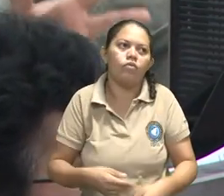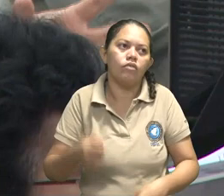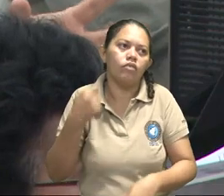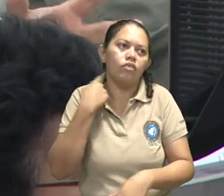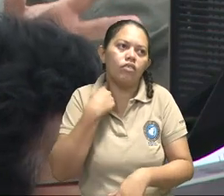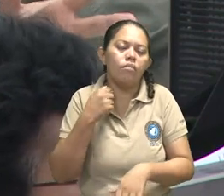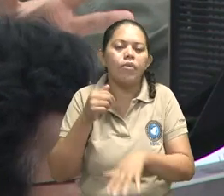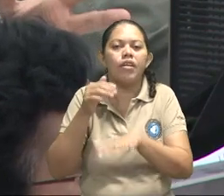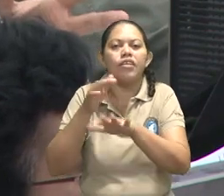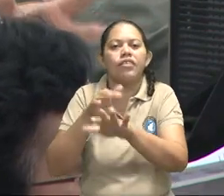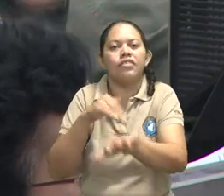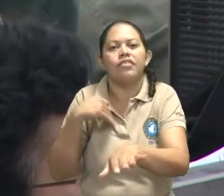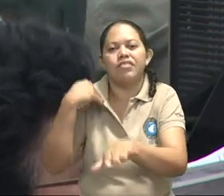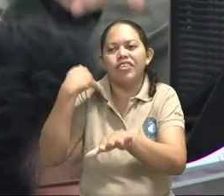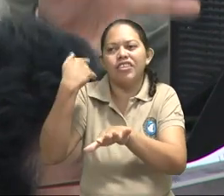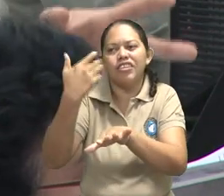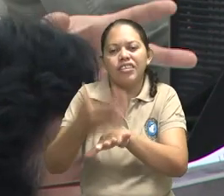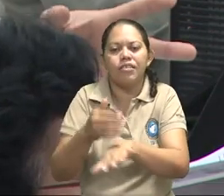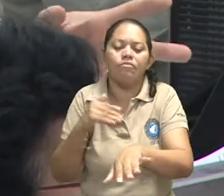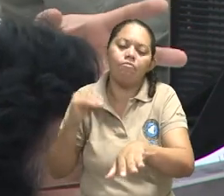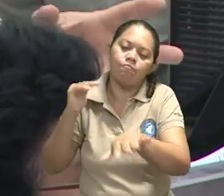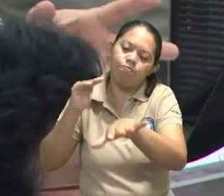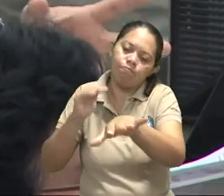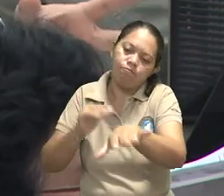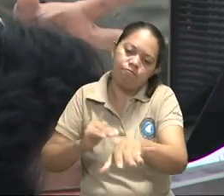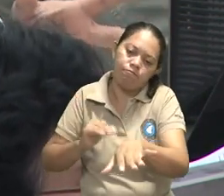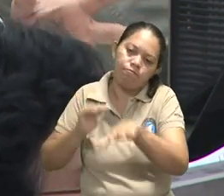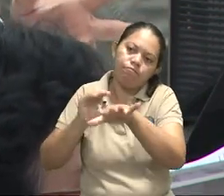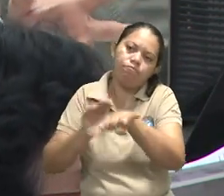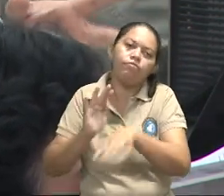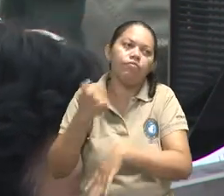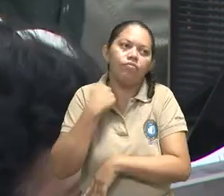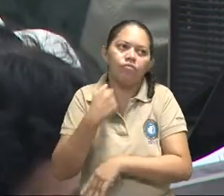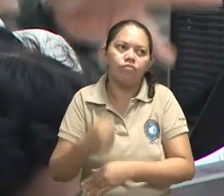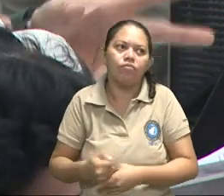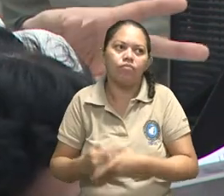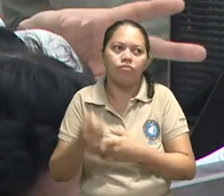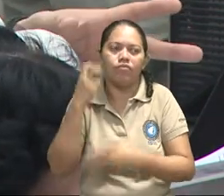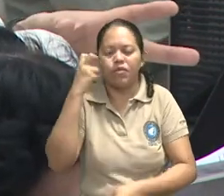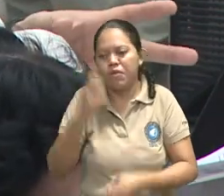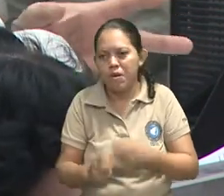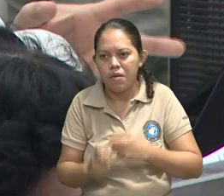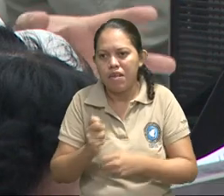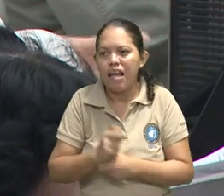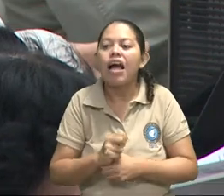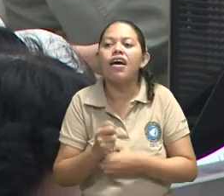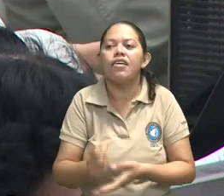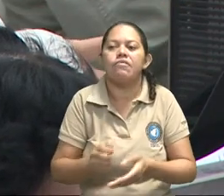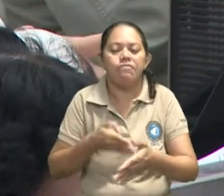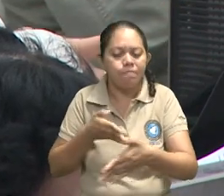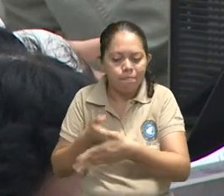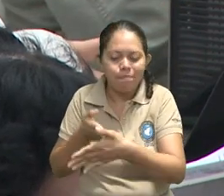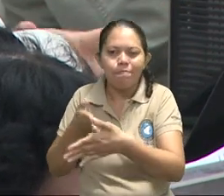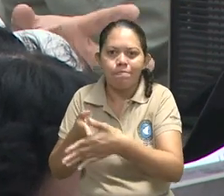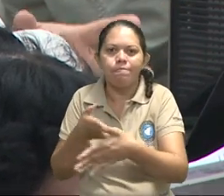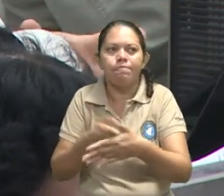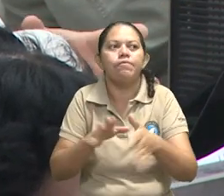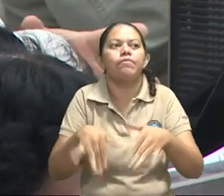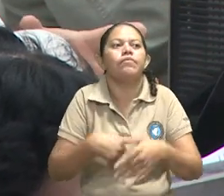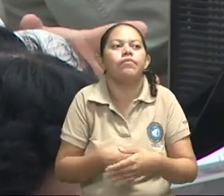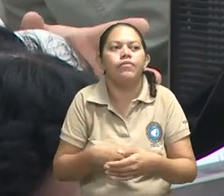siempre detrás, siempre buscando cómo resolver los clavos, siempre buscando cómo poner parches a